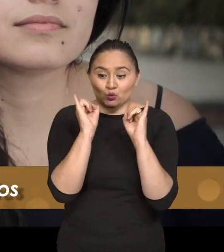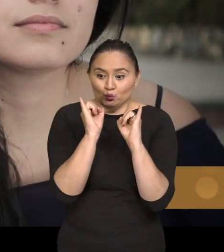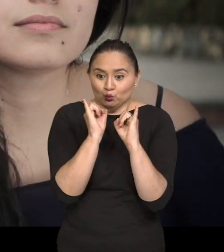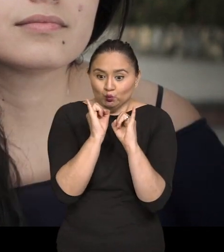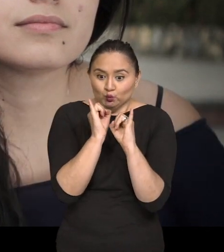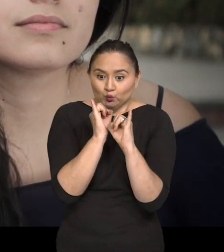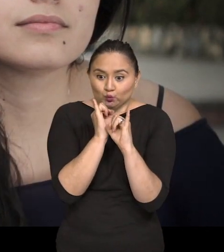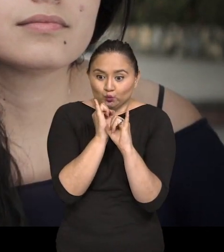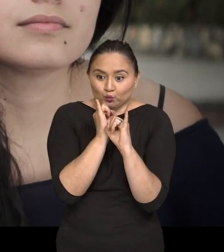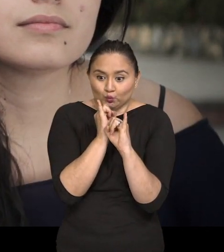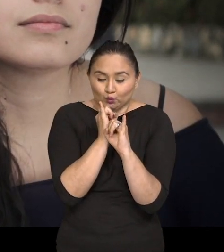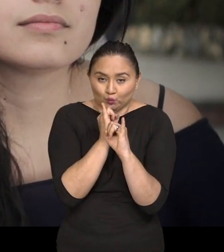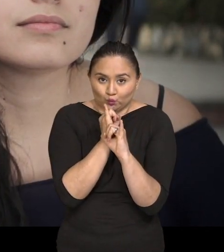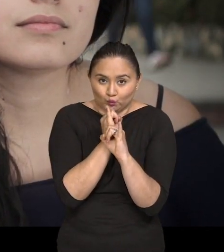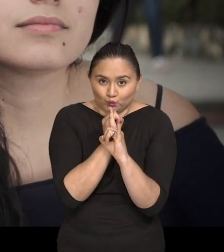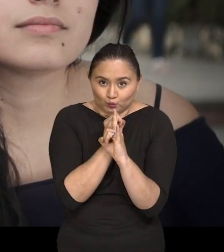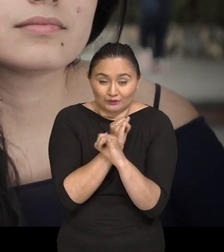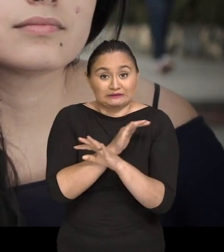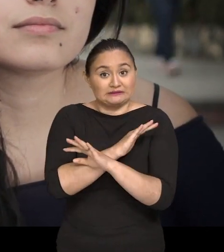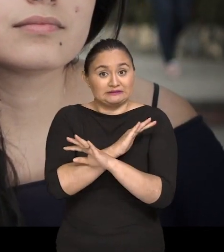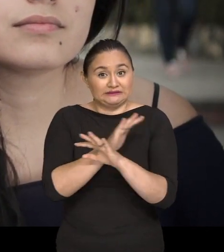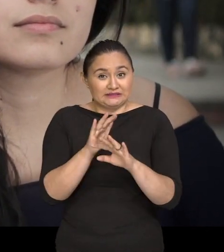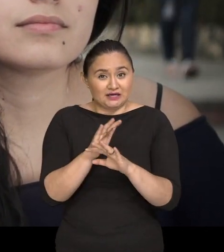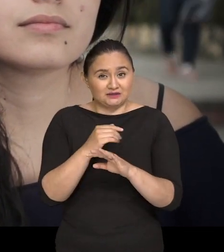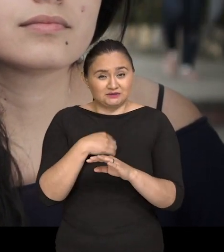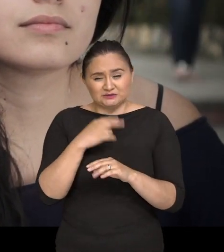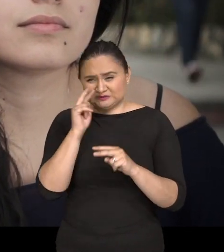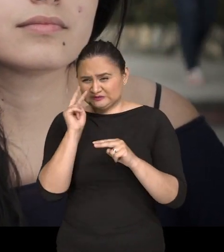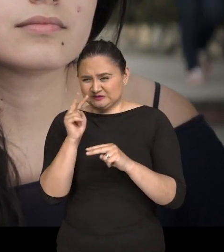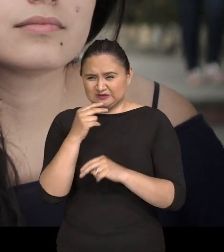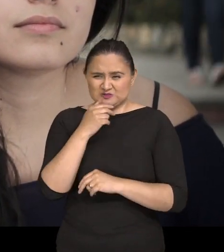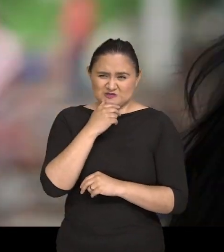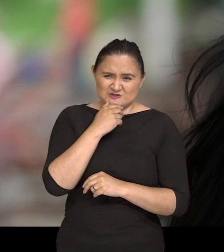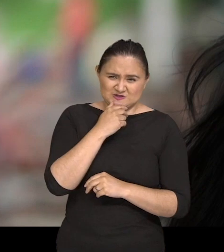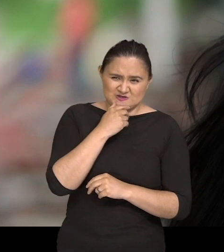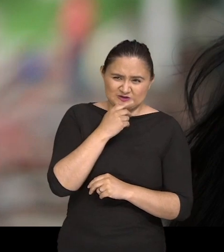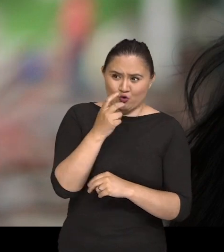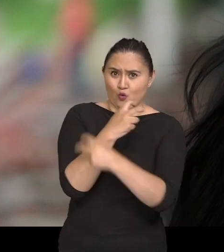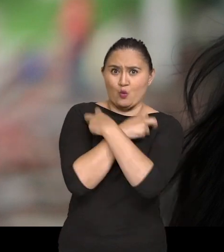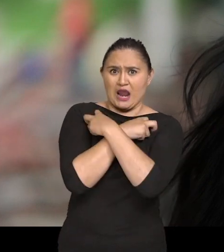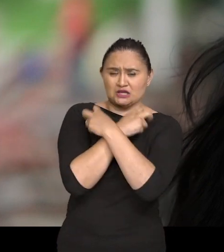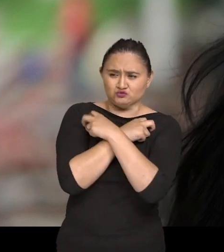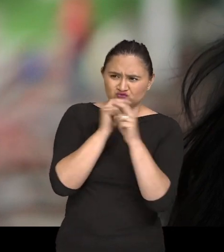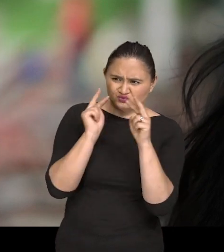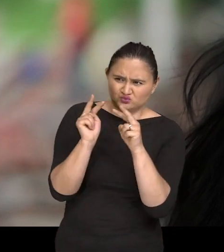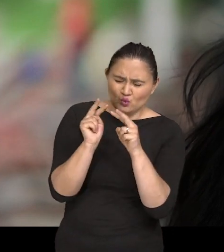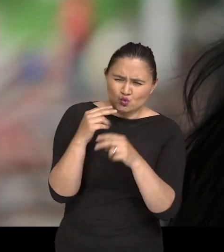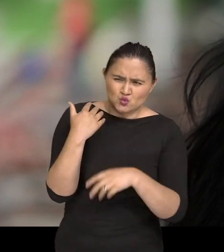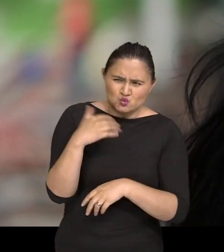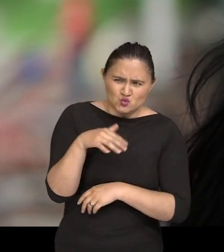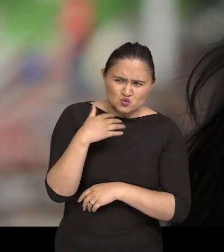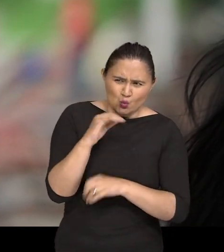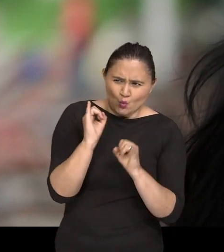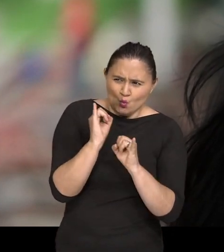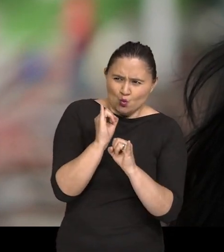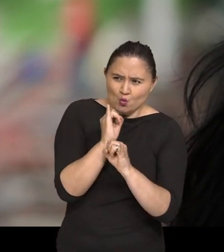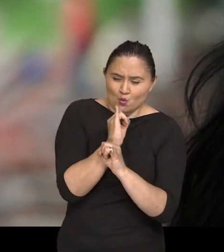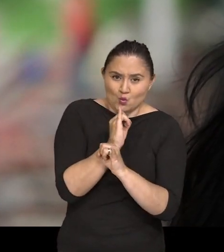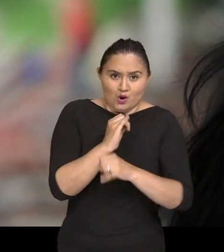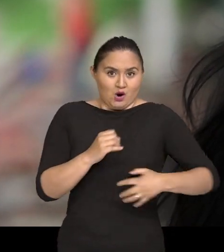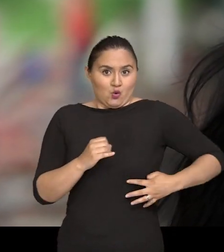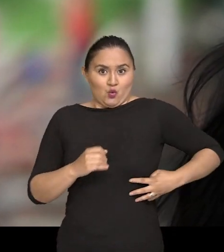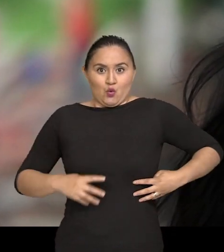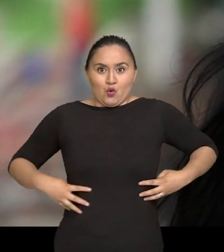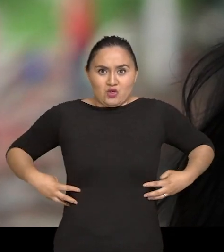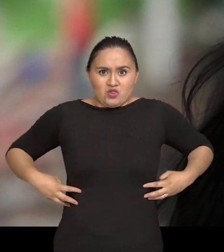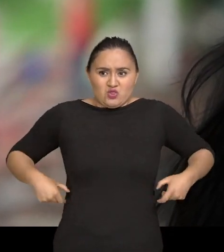a bajar tanto de peso que ya un tiempo en que no se me veía también que se me notaba mucho los huesos de